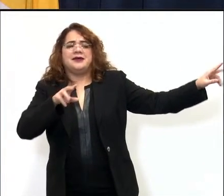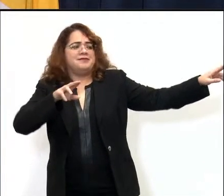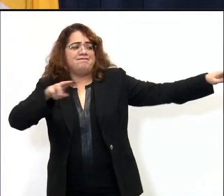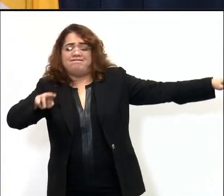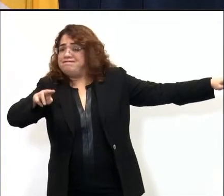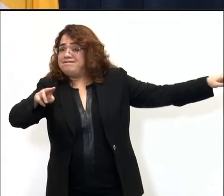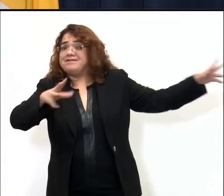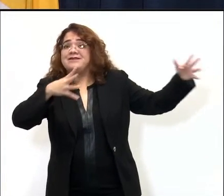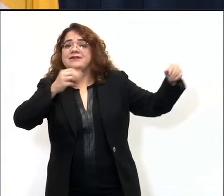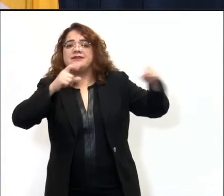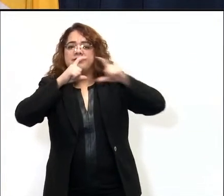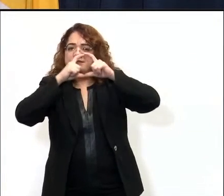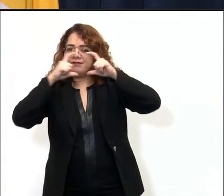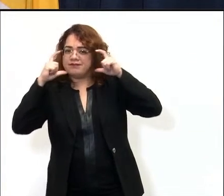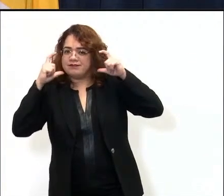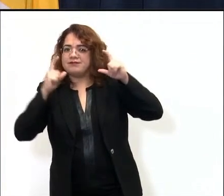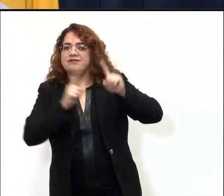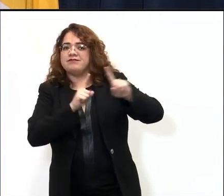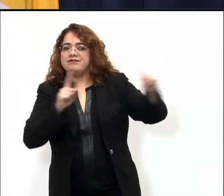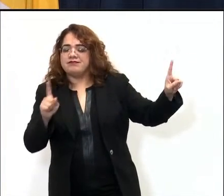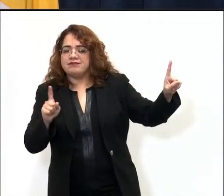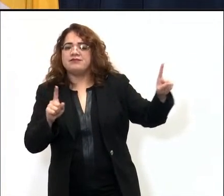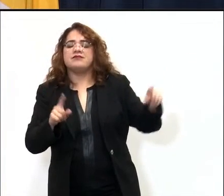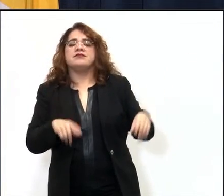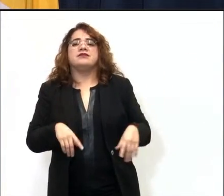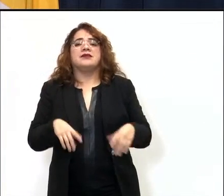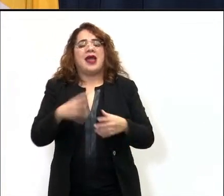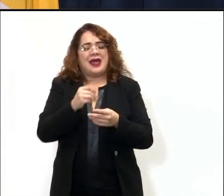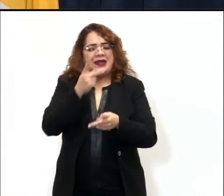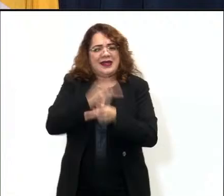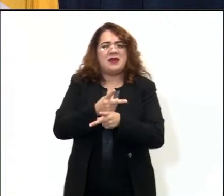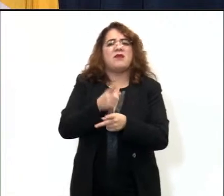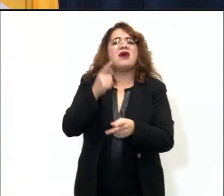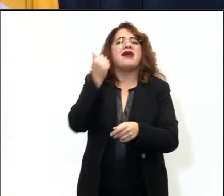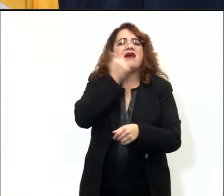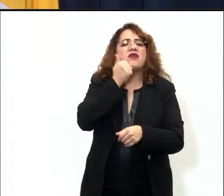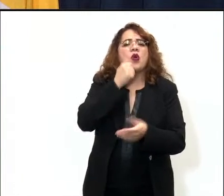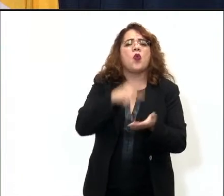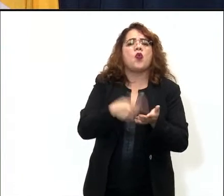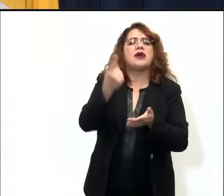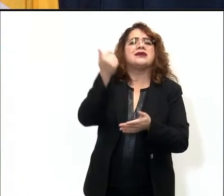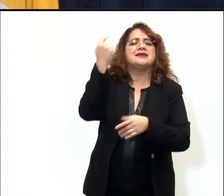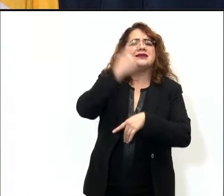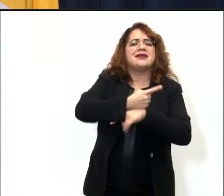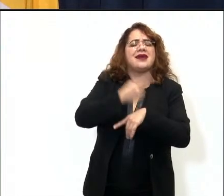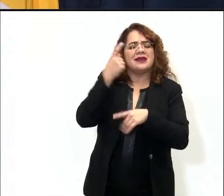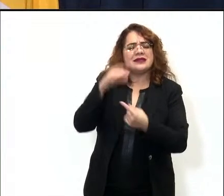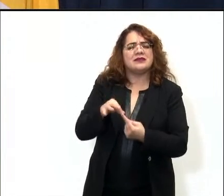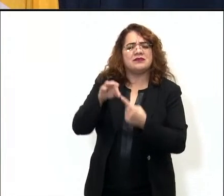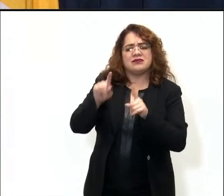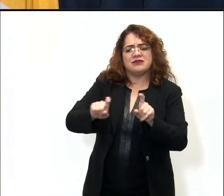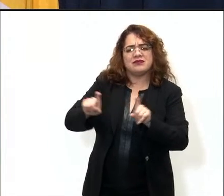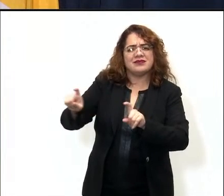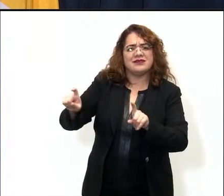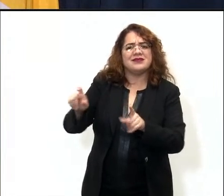pero al menos una vez por día, usando aquellos químicos que son